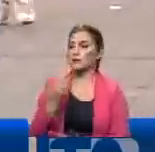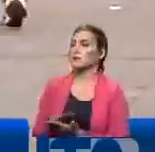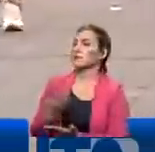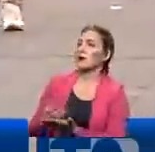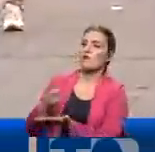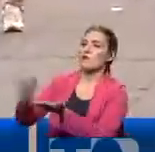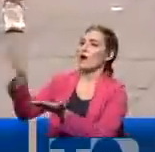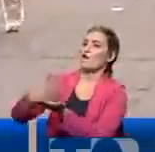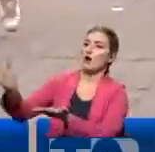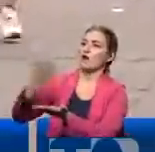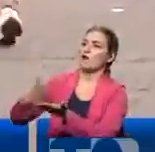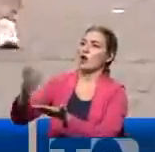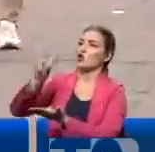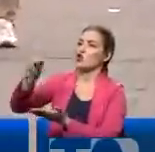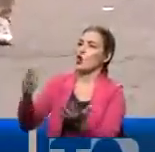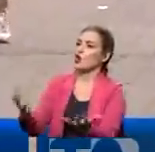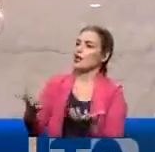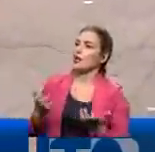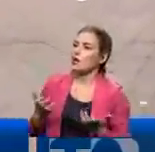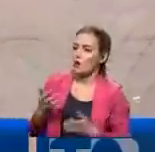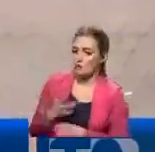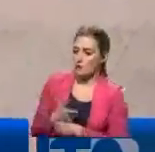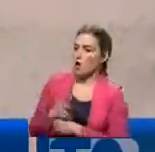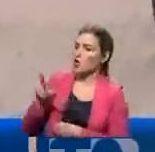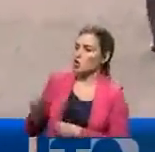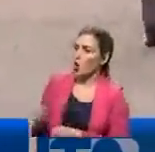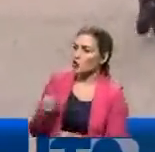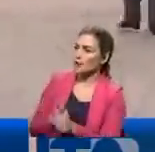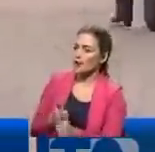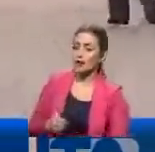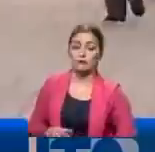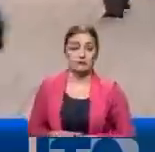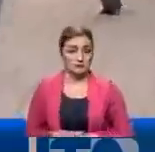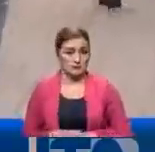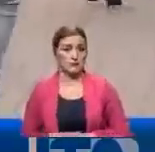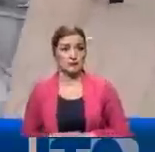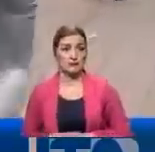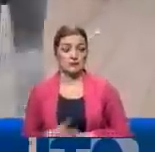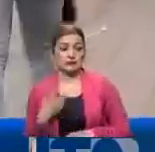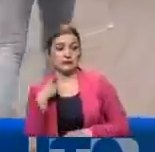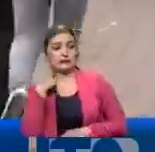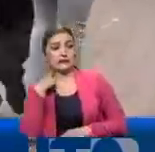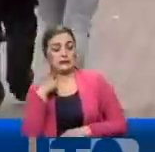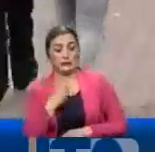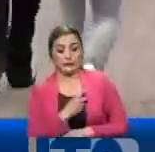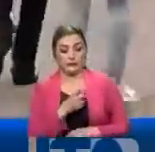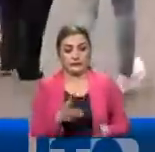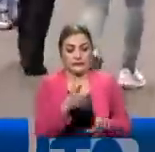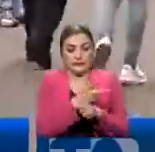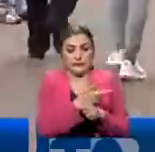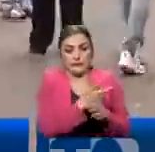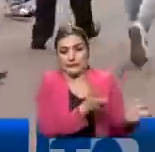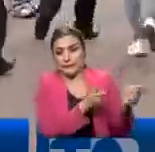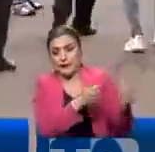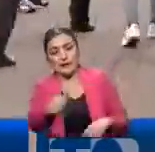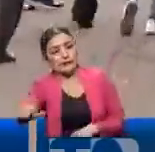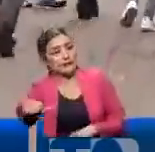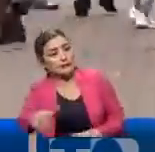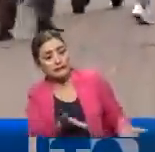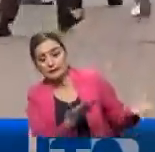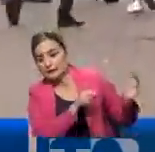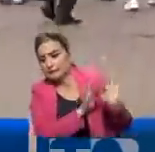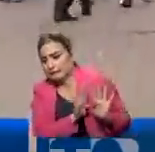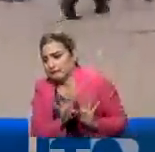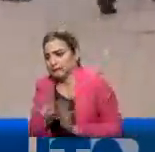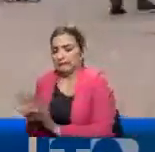esa zona, que no quieren que estemos cerca de ellos. Es por eso que tuvimos que prácticamente pedir un aventón y